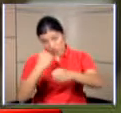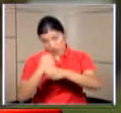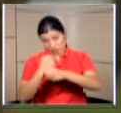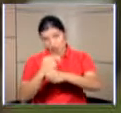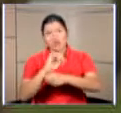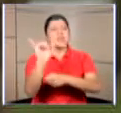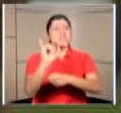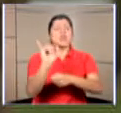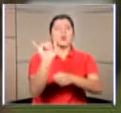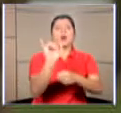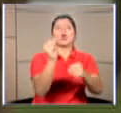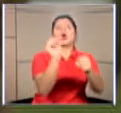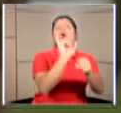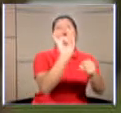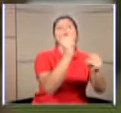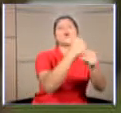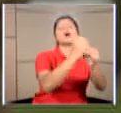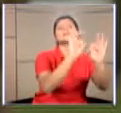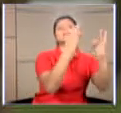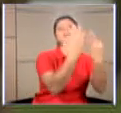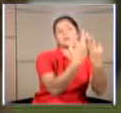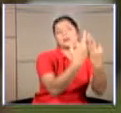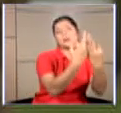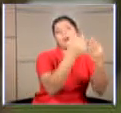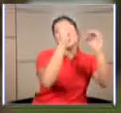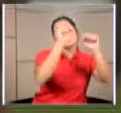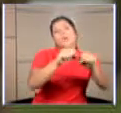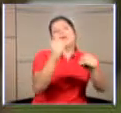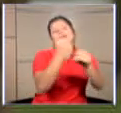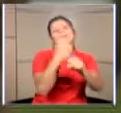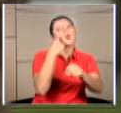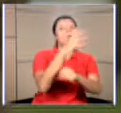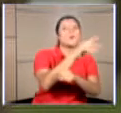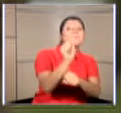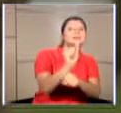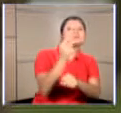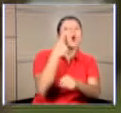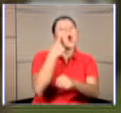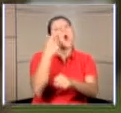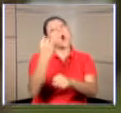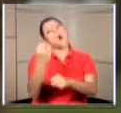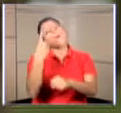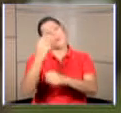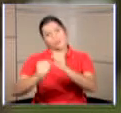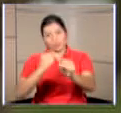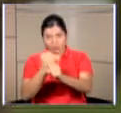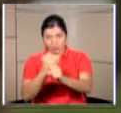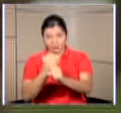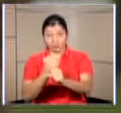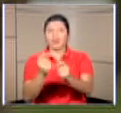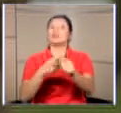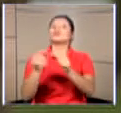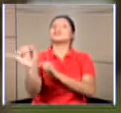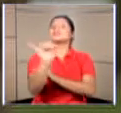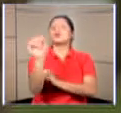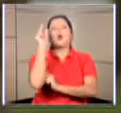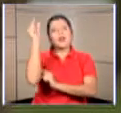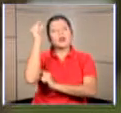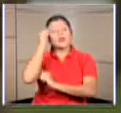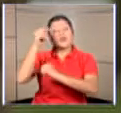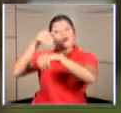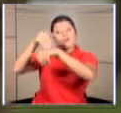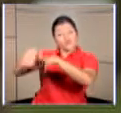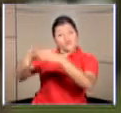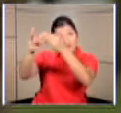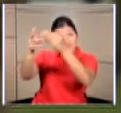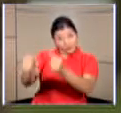presupuesto familiar, lo podemos hacer mensual o lo podemos hacer anual. Igualmente, el gobierno de la República envía el presupuesto que tiene que ser aprobado